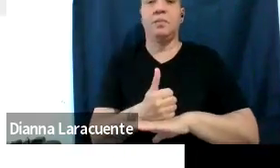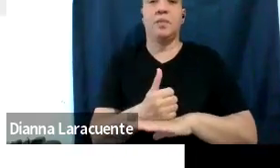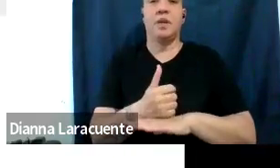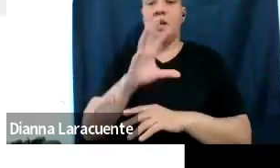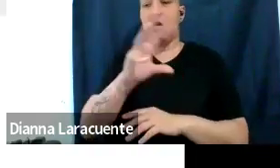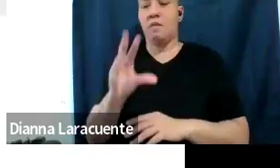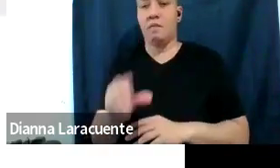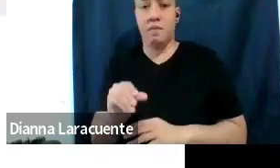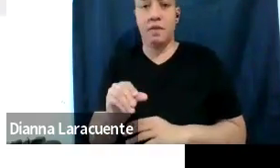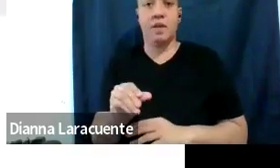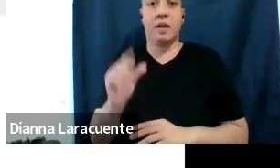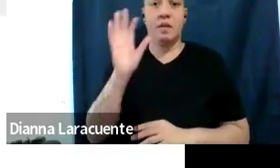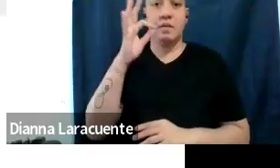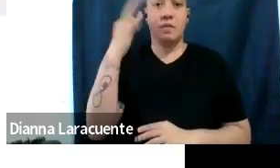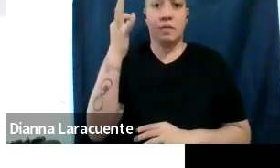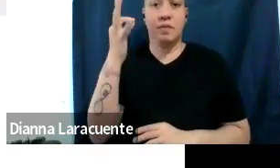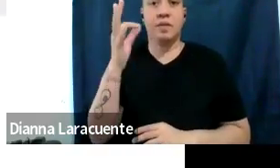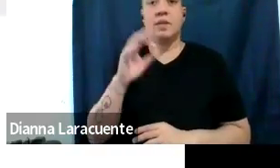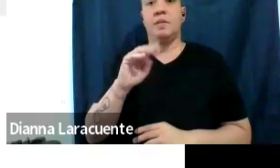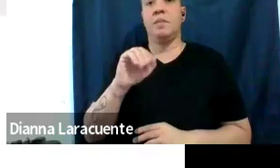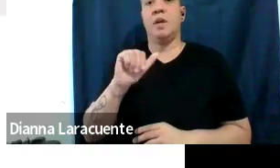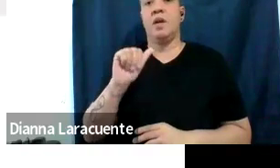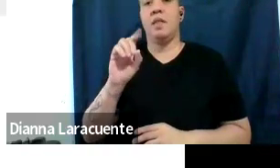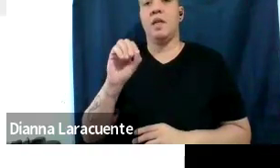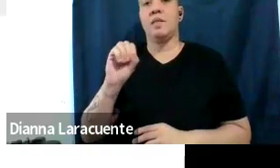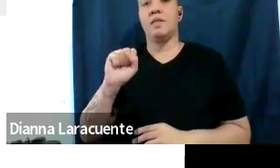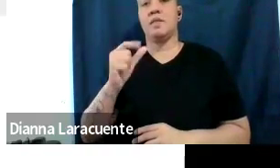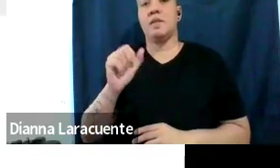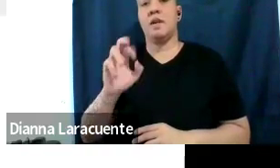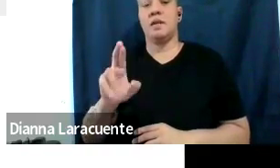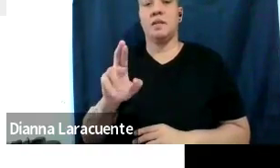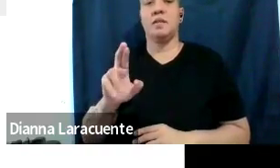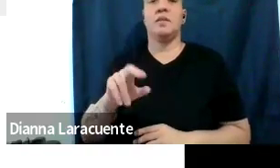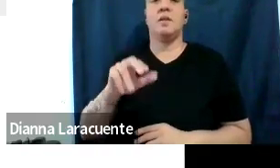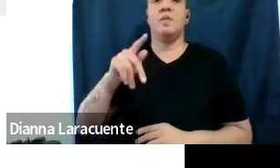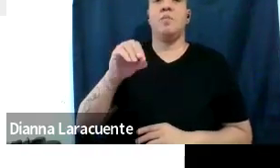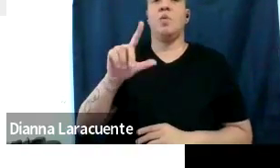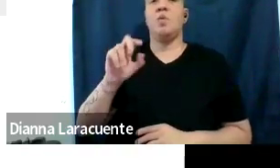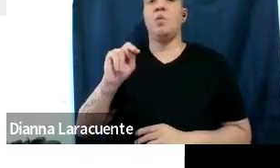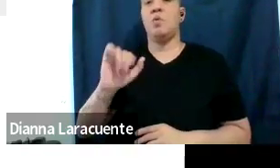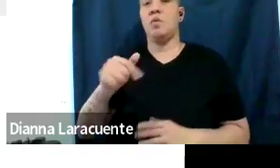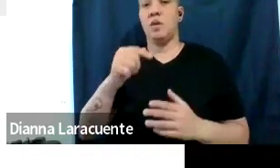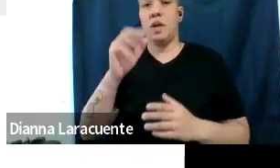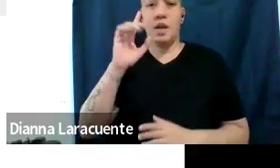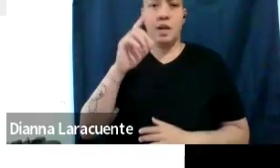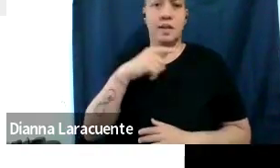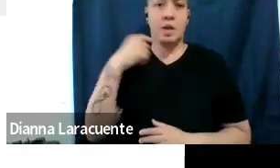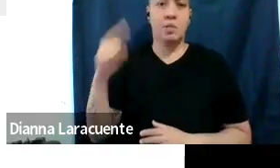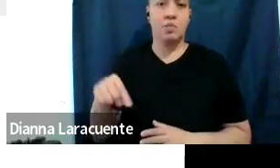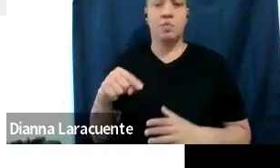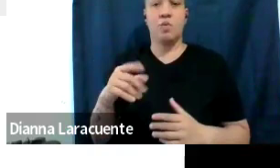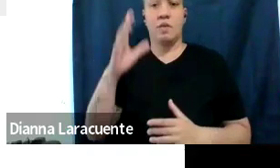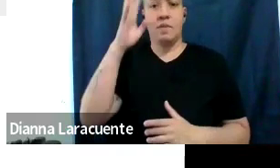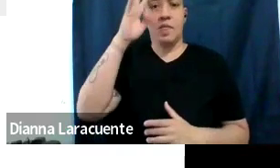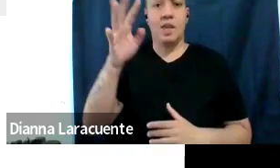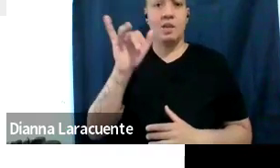que emplea Francia en Madagascar y Rusia en Finlandia y en Polonia. Los que inventaron ese laberinto